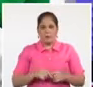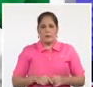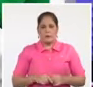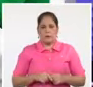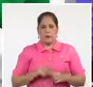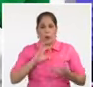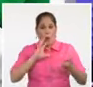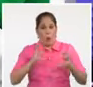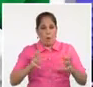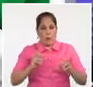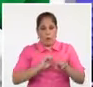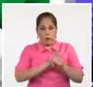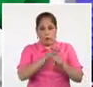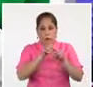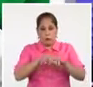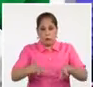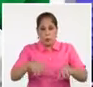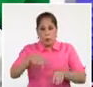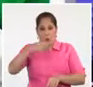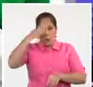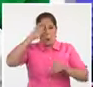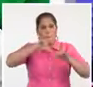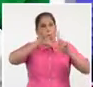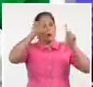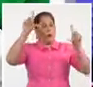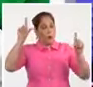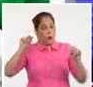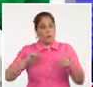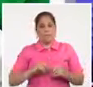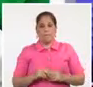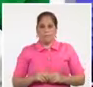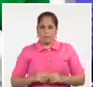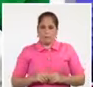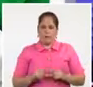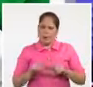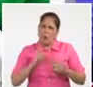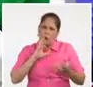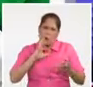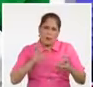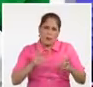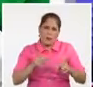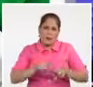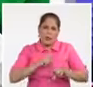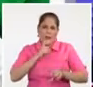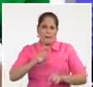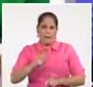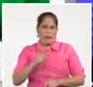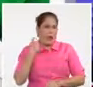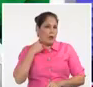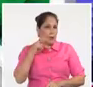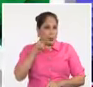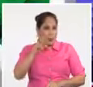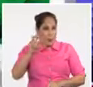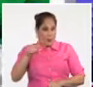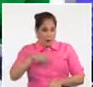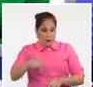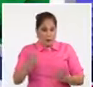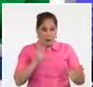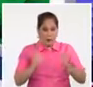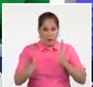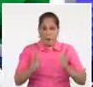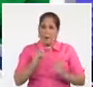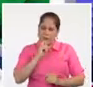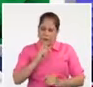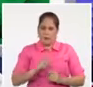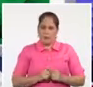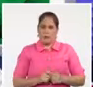complejo de la pandemia en Cuba, en complejo podemos decirles de finales del año 2020 y que lamentablemente